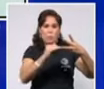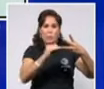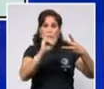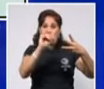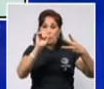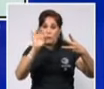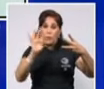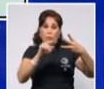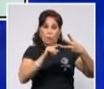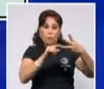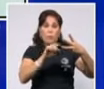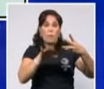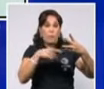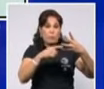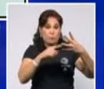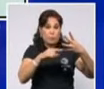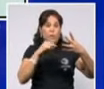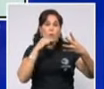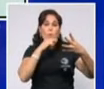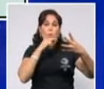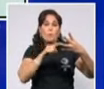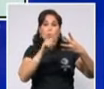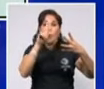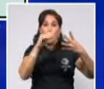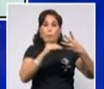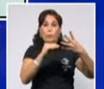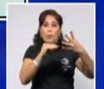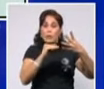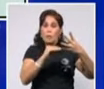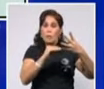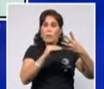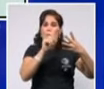4.558.068 y Rusia con